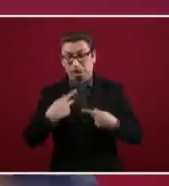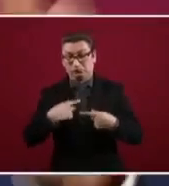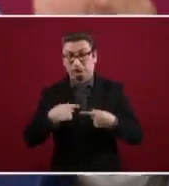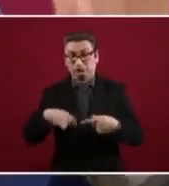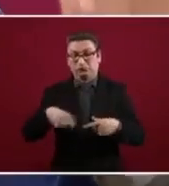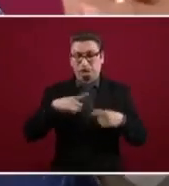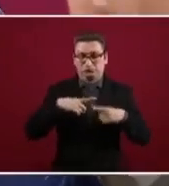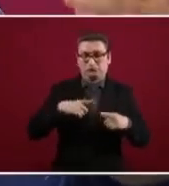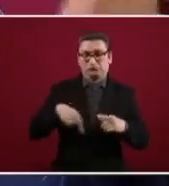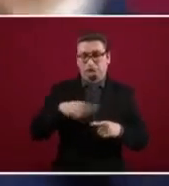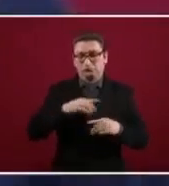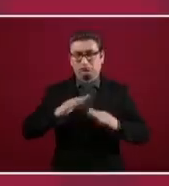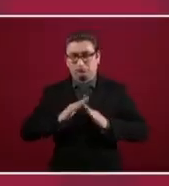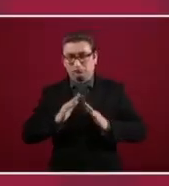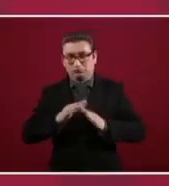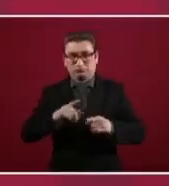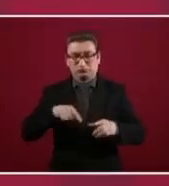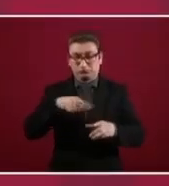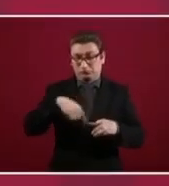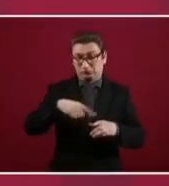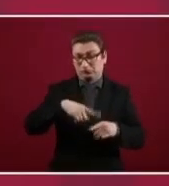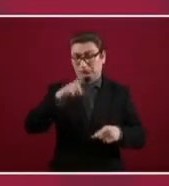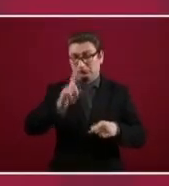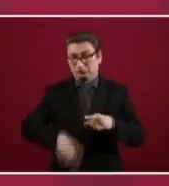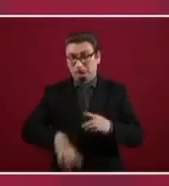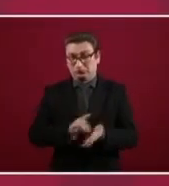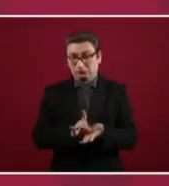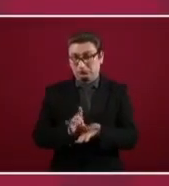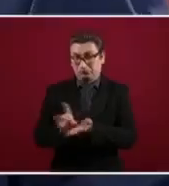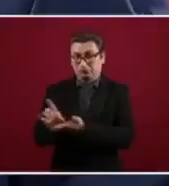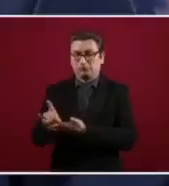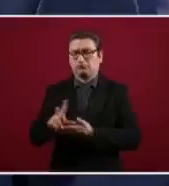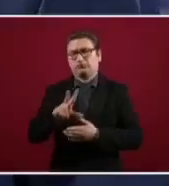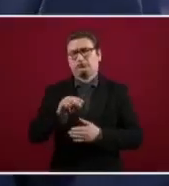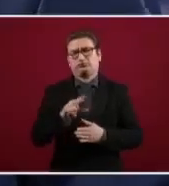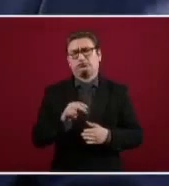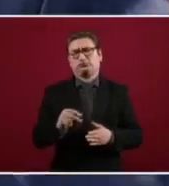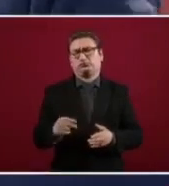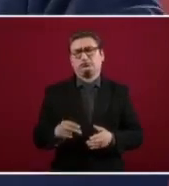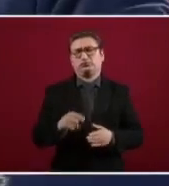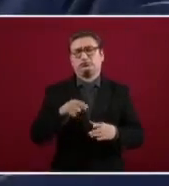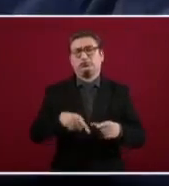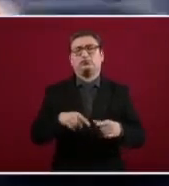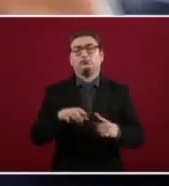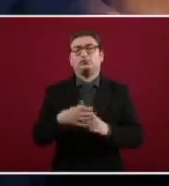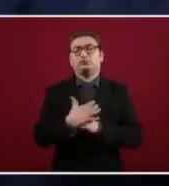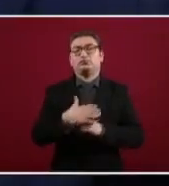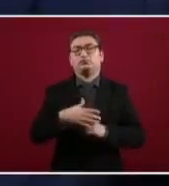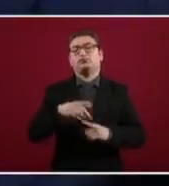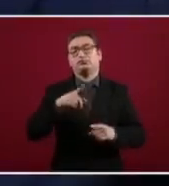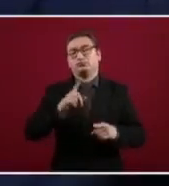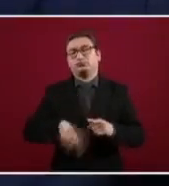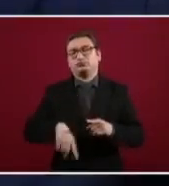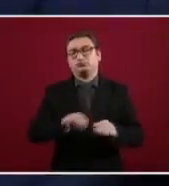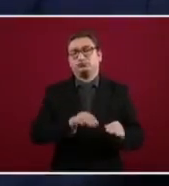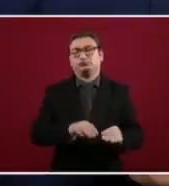a los elementos de esta corporación de este cuerpo de élite si no fue